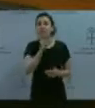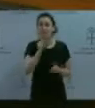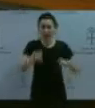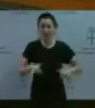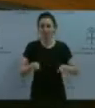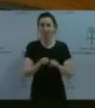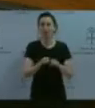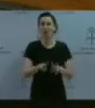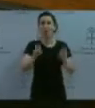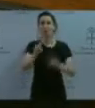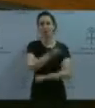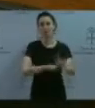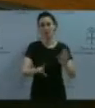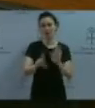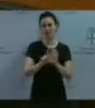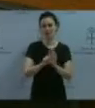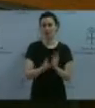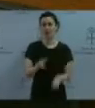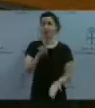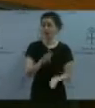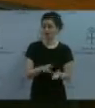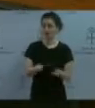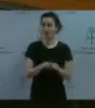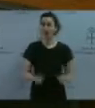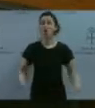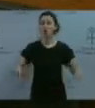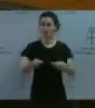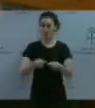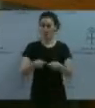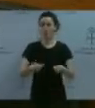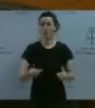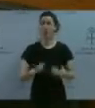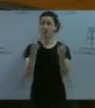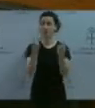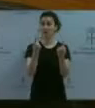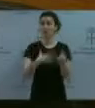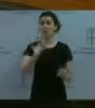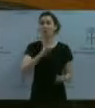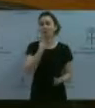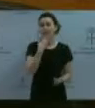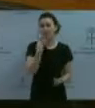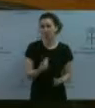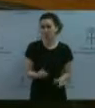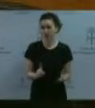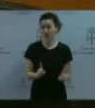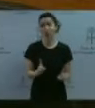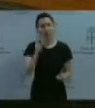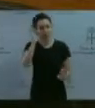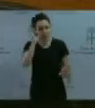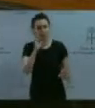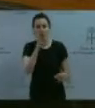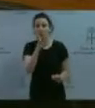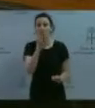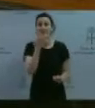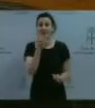no ser cooficial la lengua, alguien puede alegar desconocimiento, por cierto, con cierta razón, porque si todo el mundo, aquí hay una confusión entre la lengua tradicional